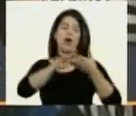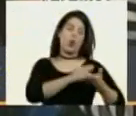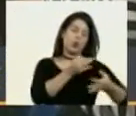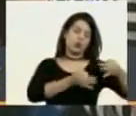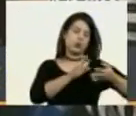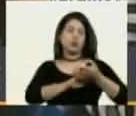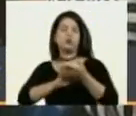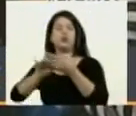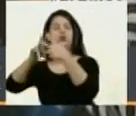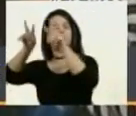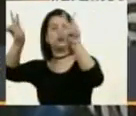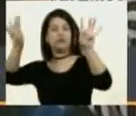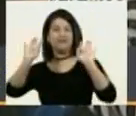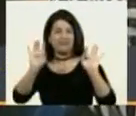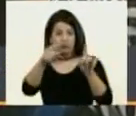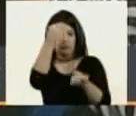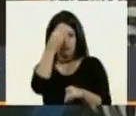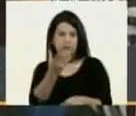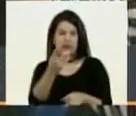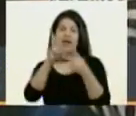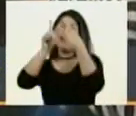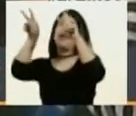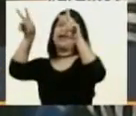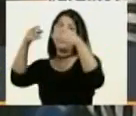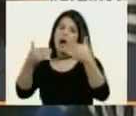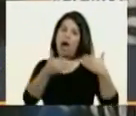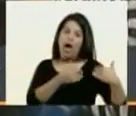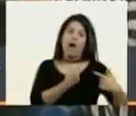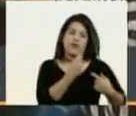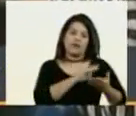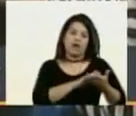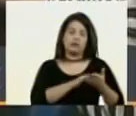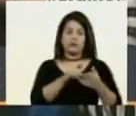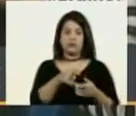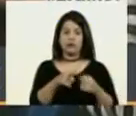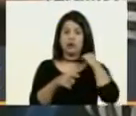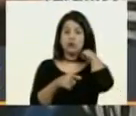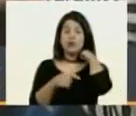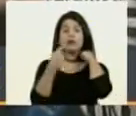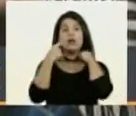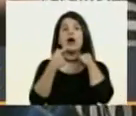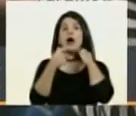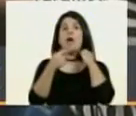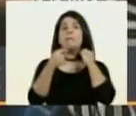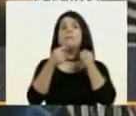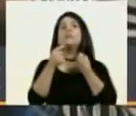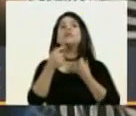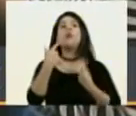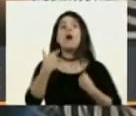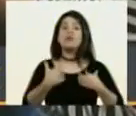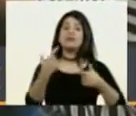construyendo una paz sin una justicia verdadera, se va a derramar el agua que hay allí, porque no hay forma de